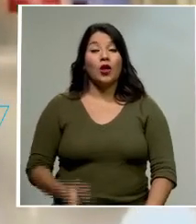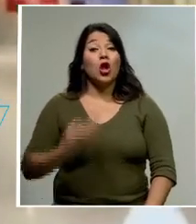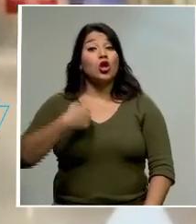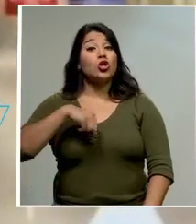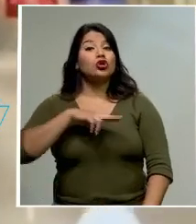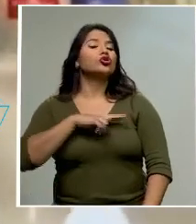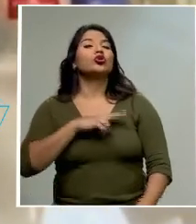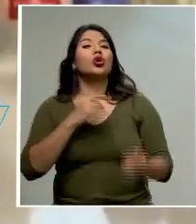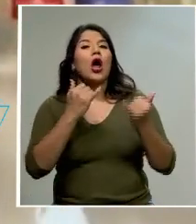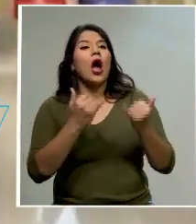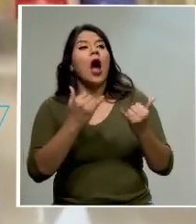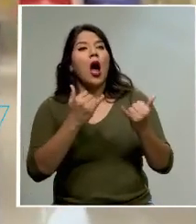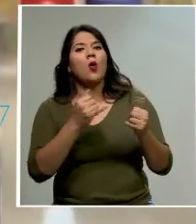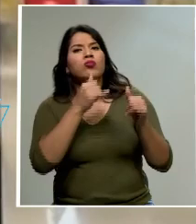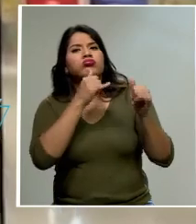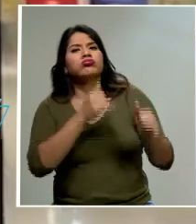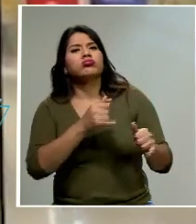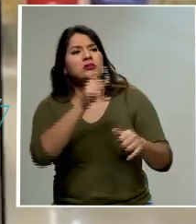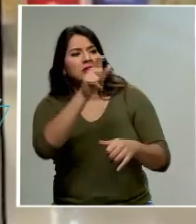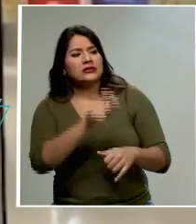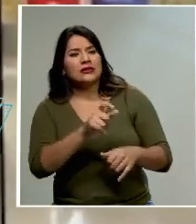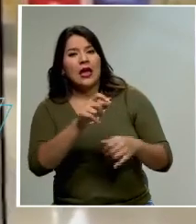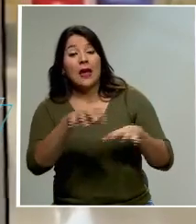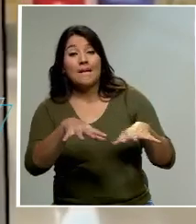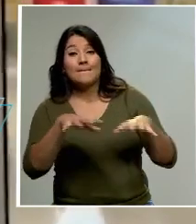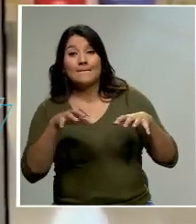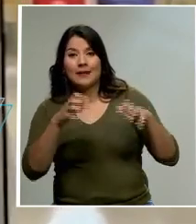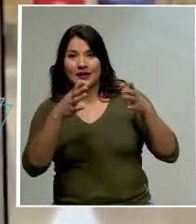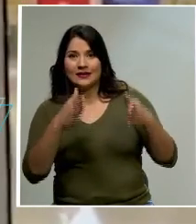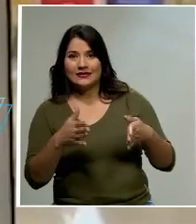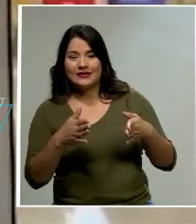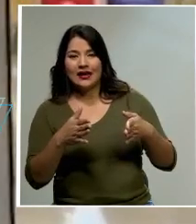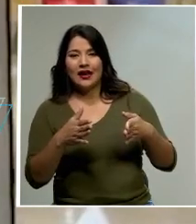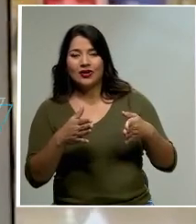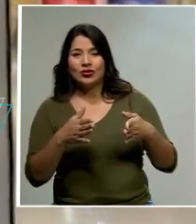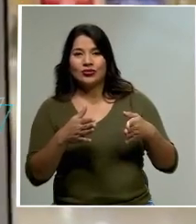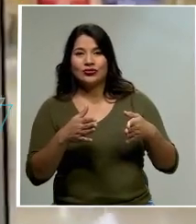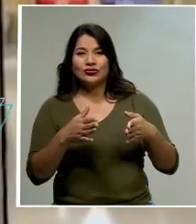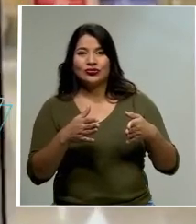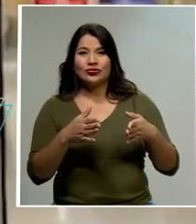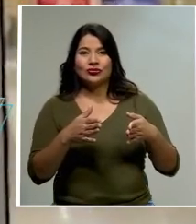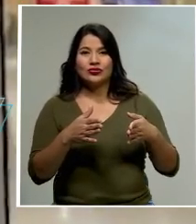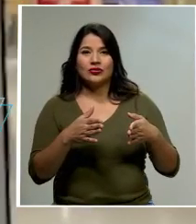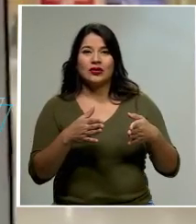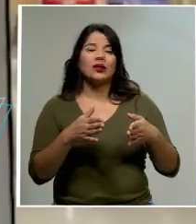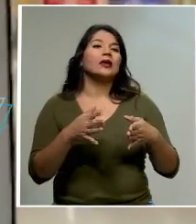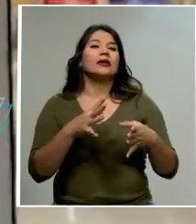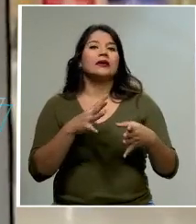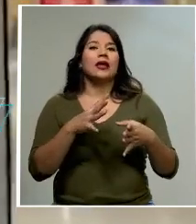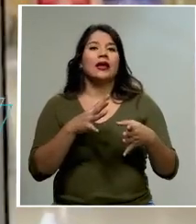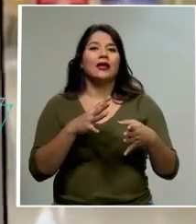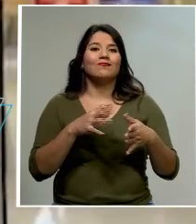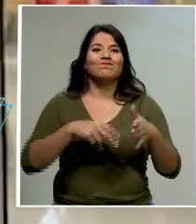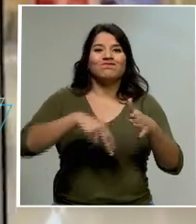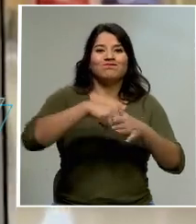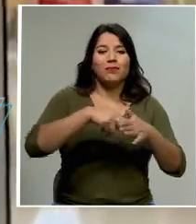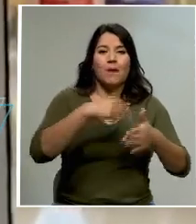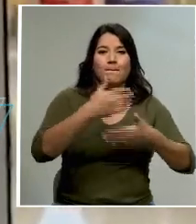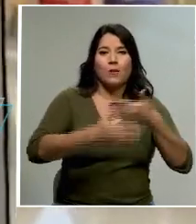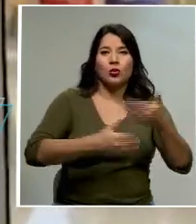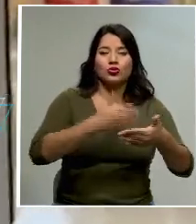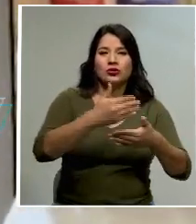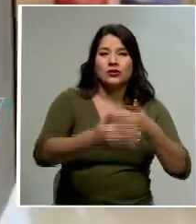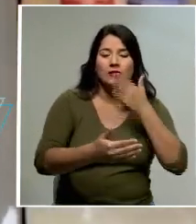estamos demandando que este señor magistrado se le someta a un procedimiento por todas